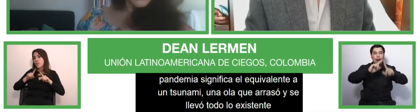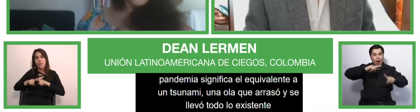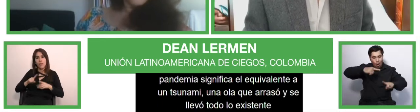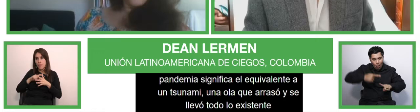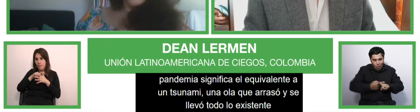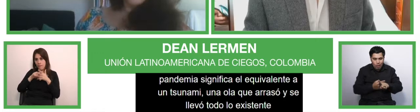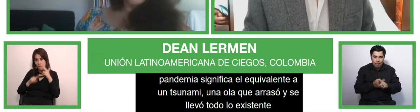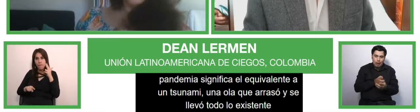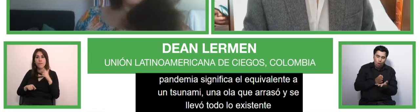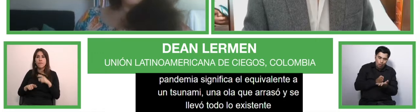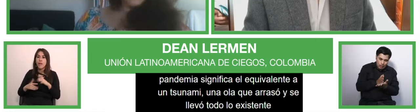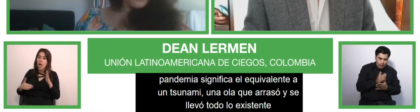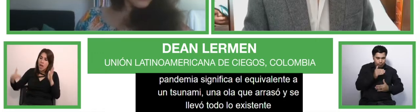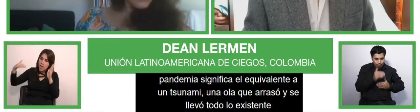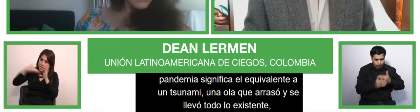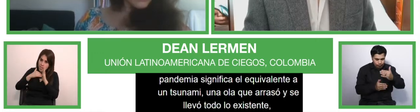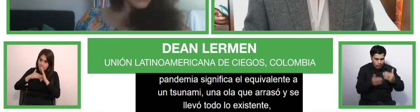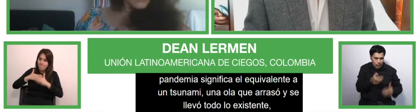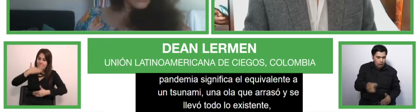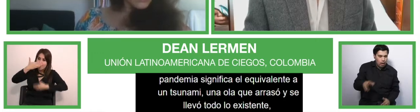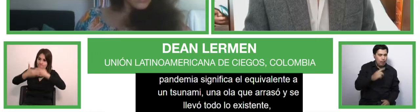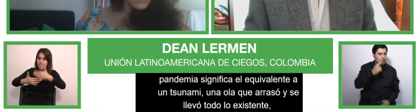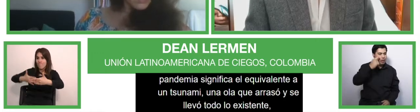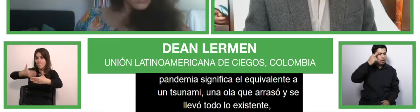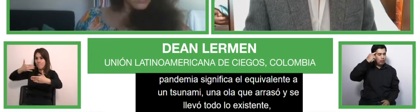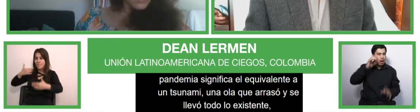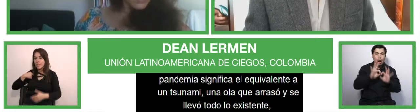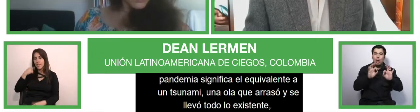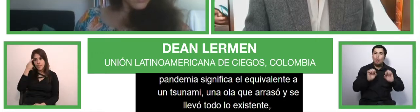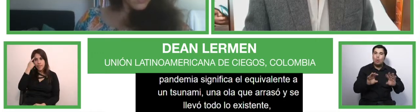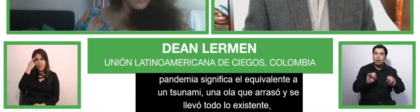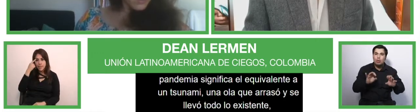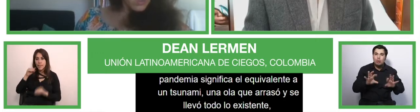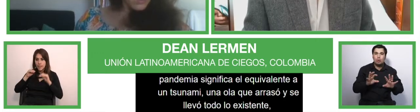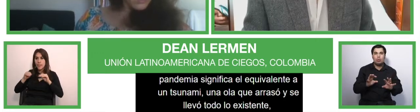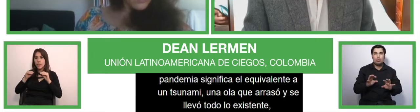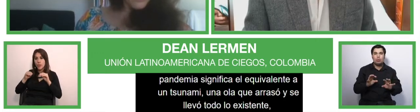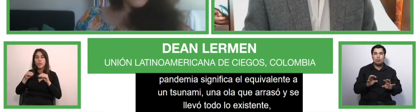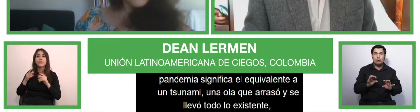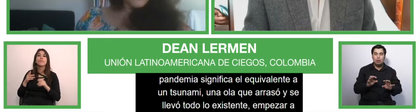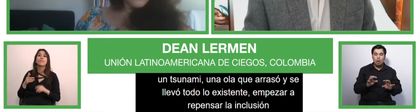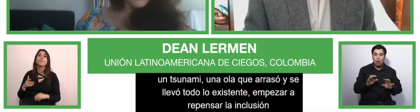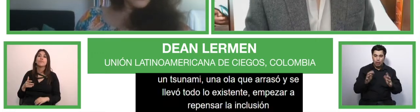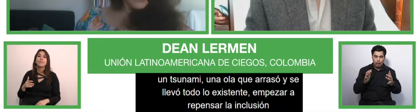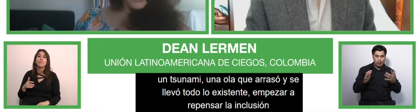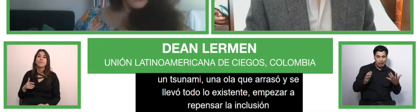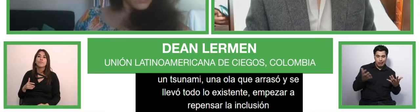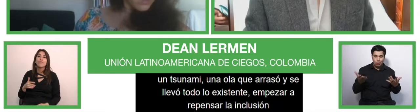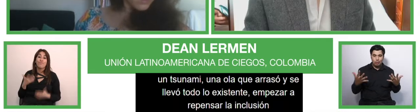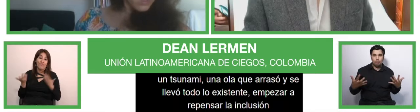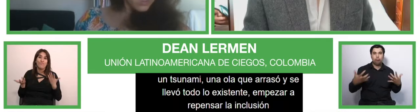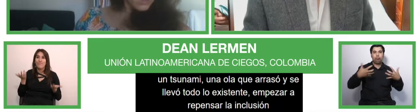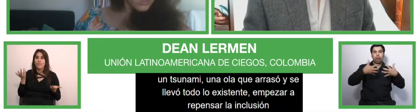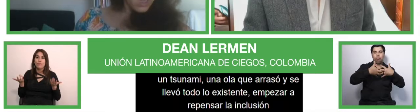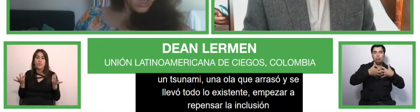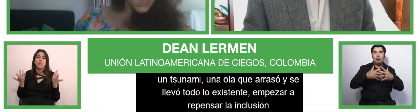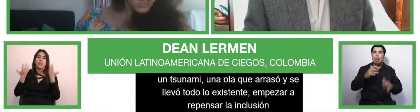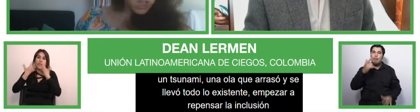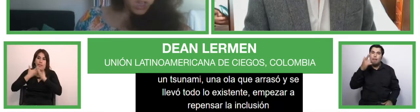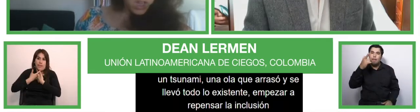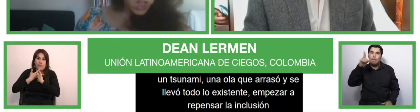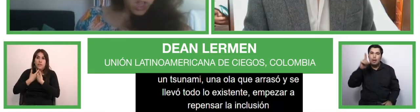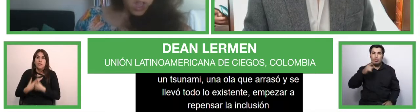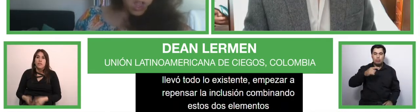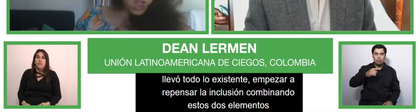a repensar la inclusión educativa combinando estos dos elementos. Pero lo que no podemos